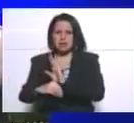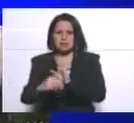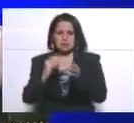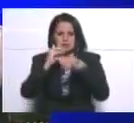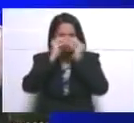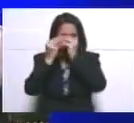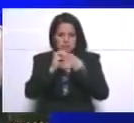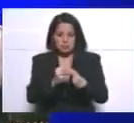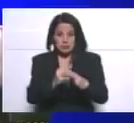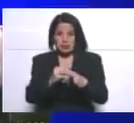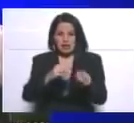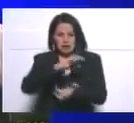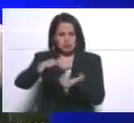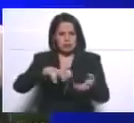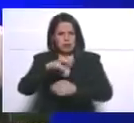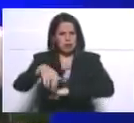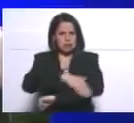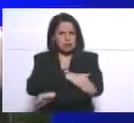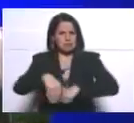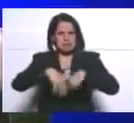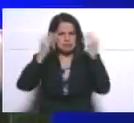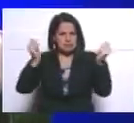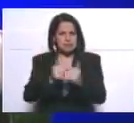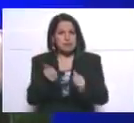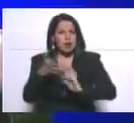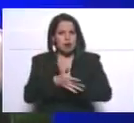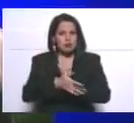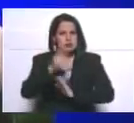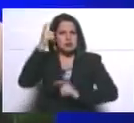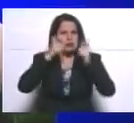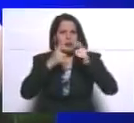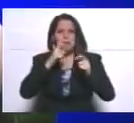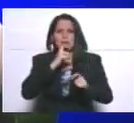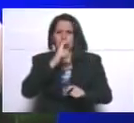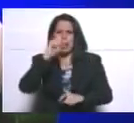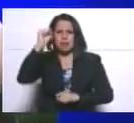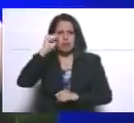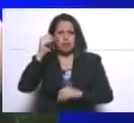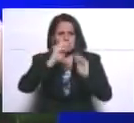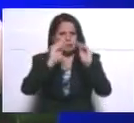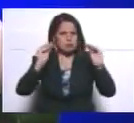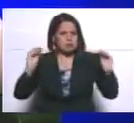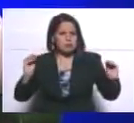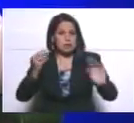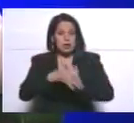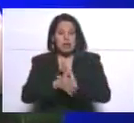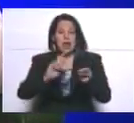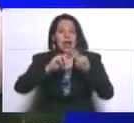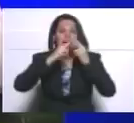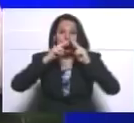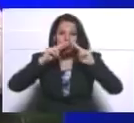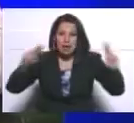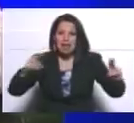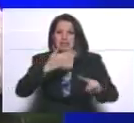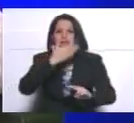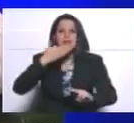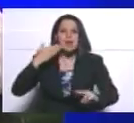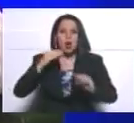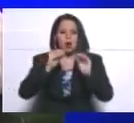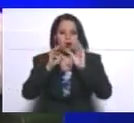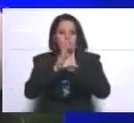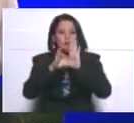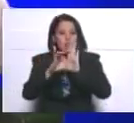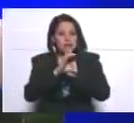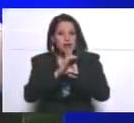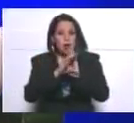focos de violencia. El presidente Nicolás Maduro justamente la convoca para la paz y dice, esto es una constituyente para